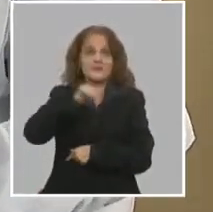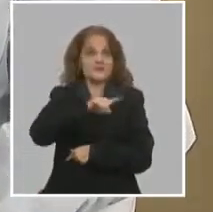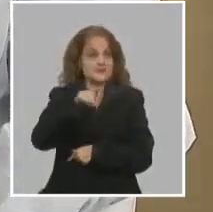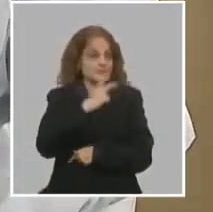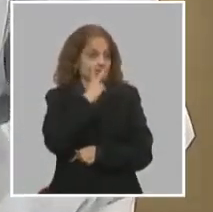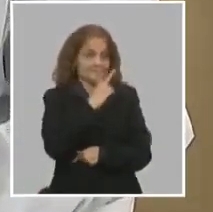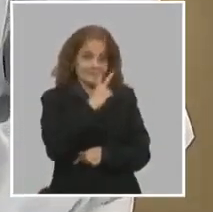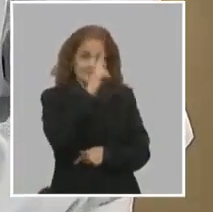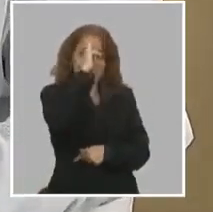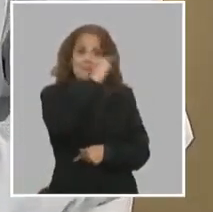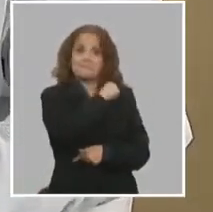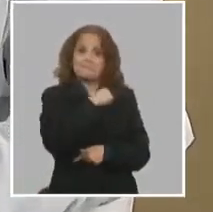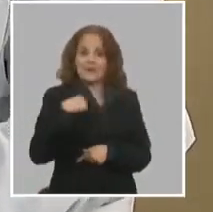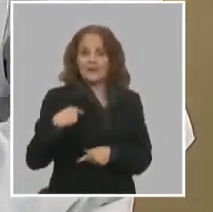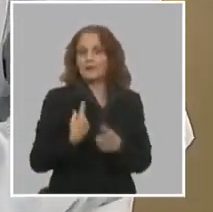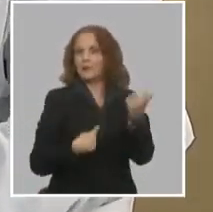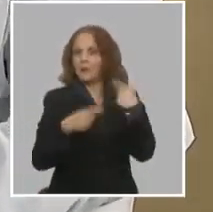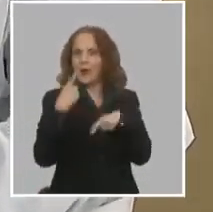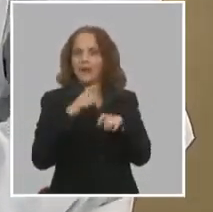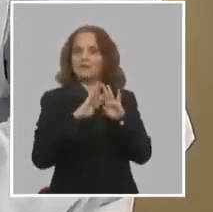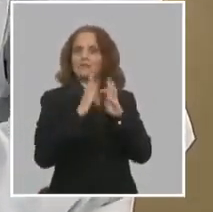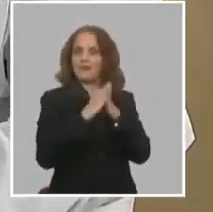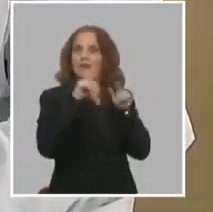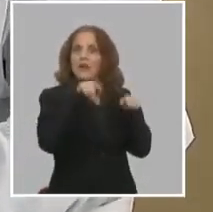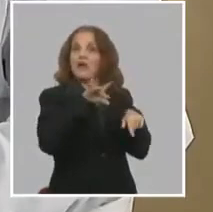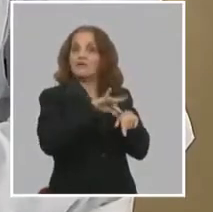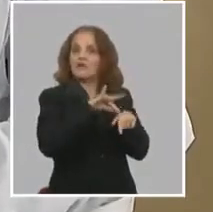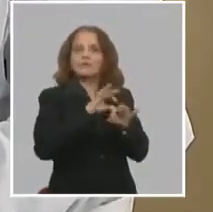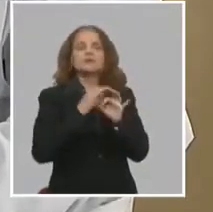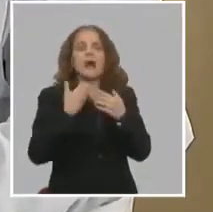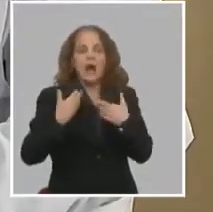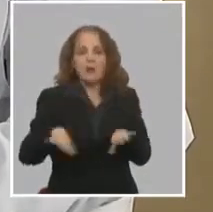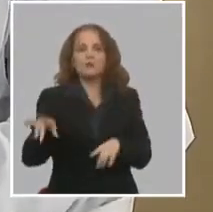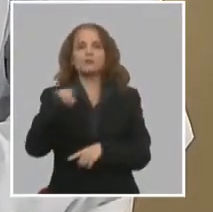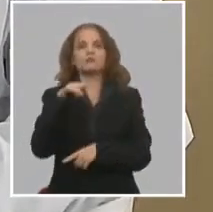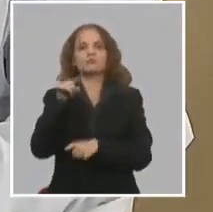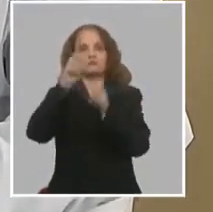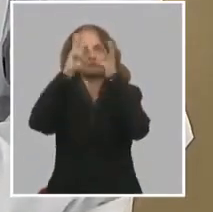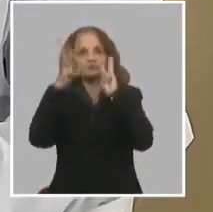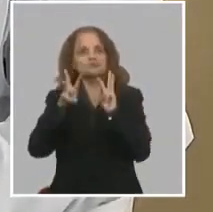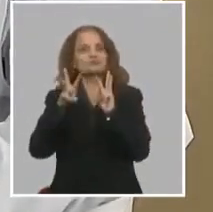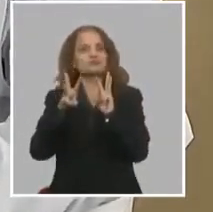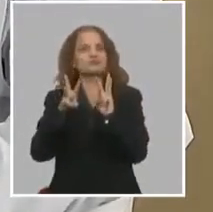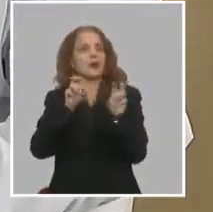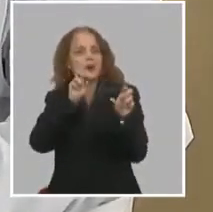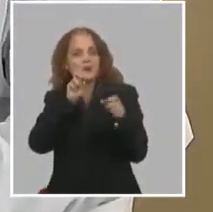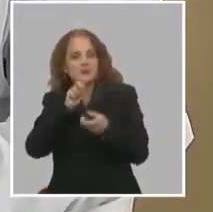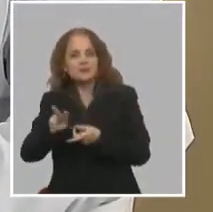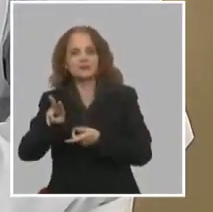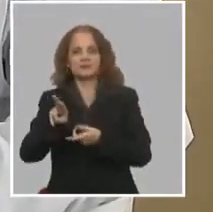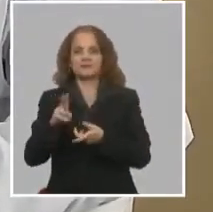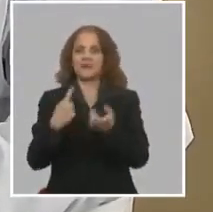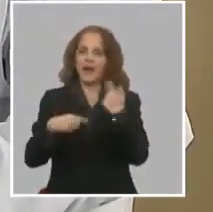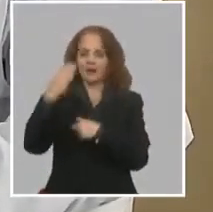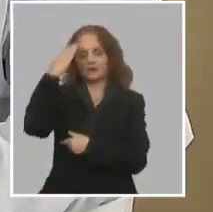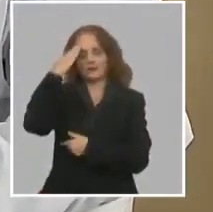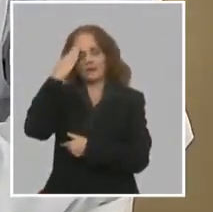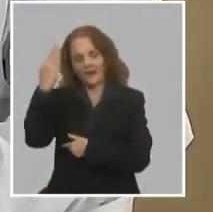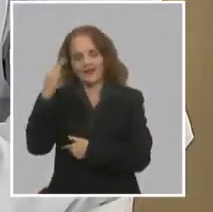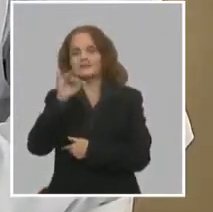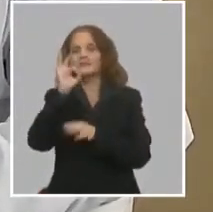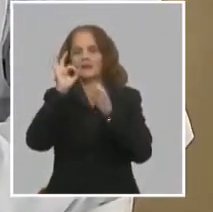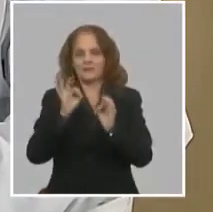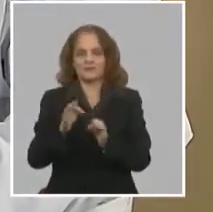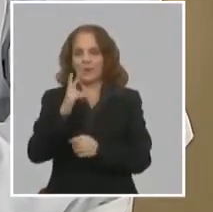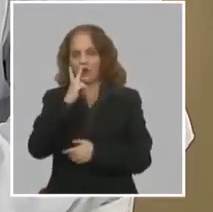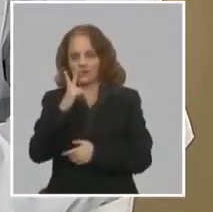salvaron algún familiar y que hoy todavía nos escriben por las redes sociales agradeciéndonos después de todo ese tiempo también